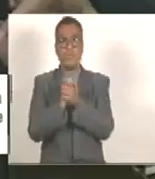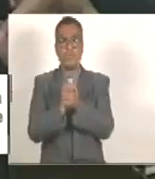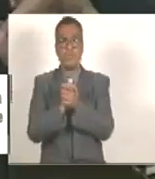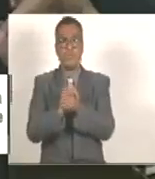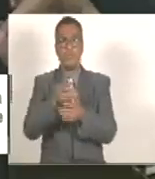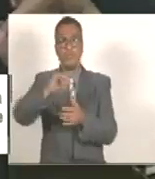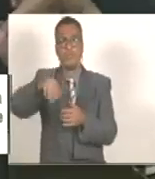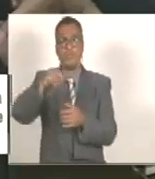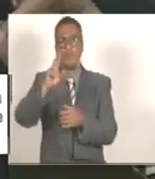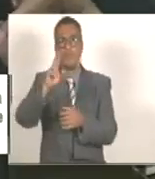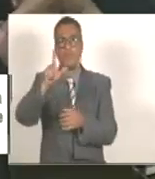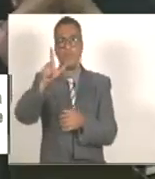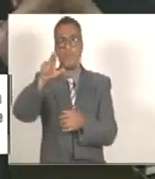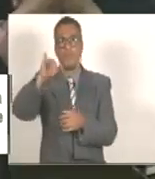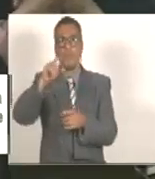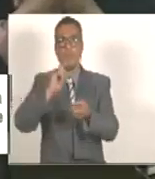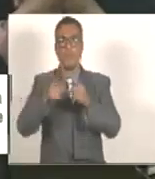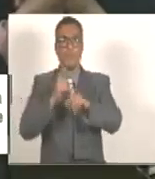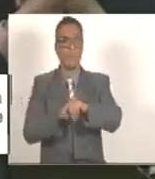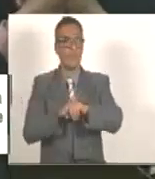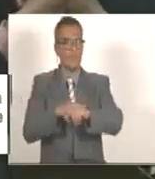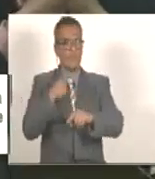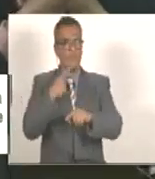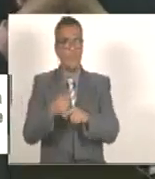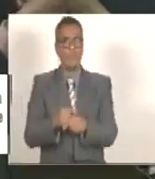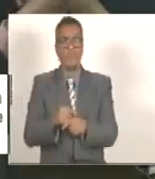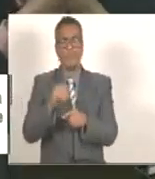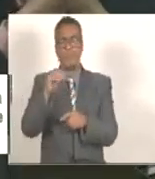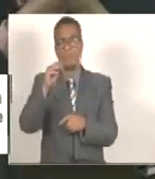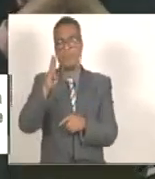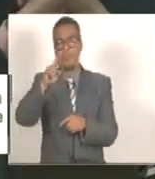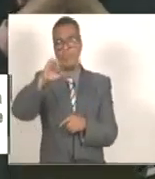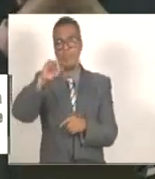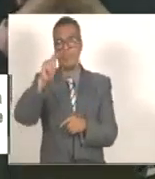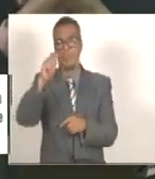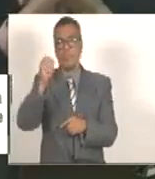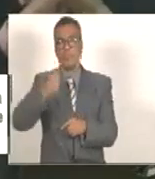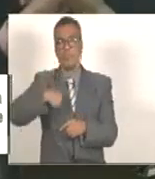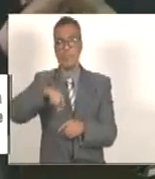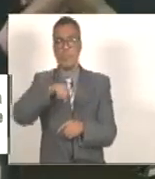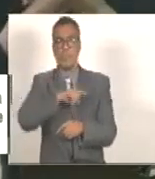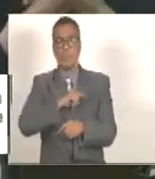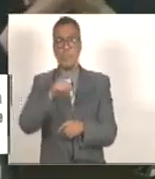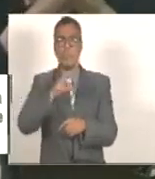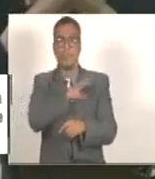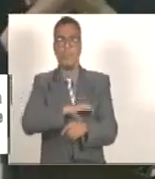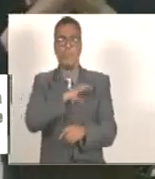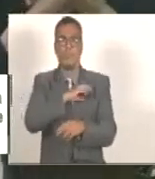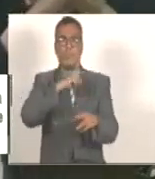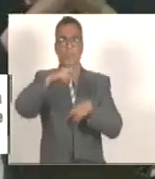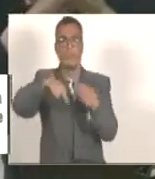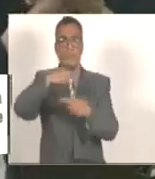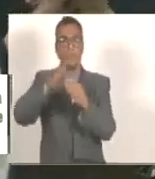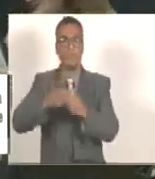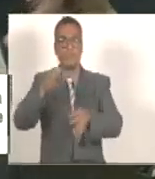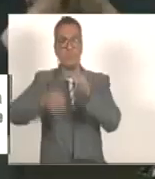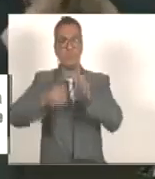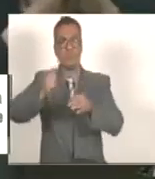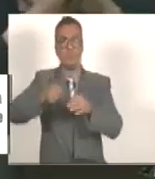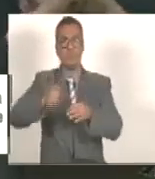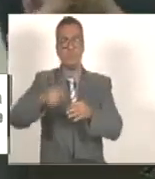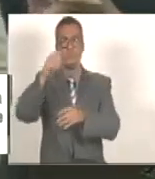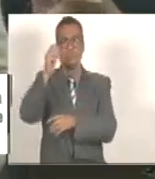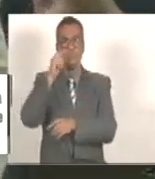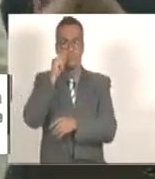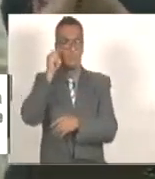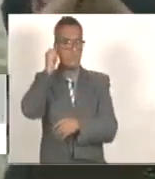Julio García hace unos minutos, mi compañero Brito, nosotros dentro de la Comisión para la Revolución Judicial, los diputados y las diputadas